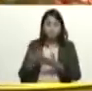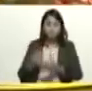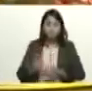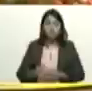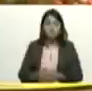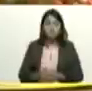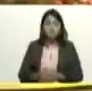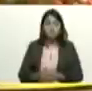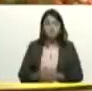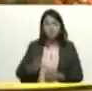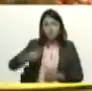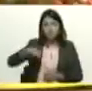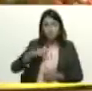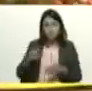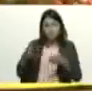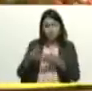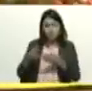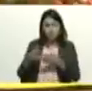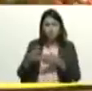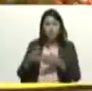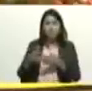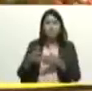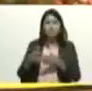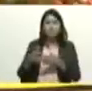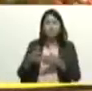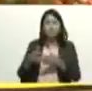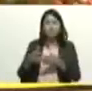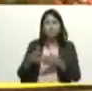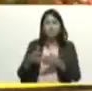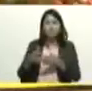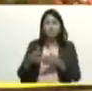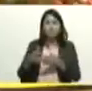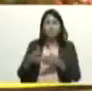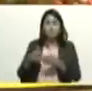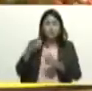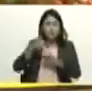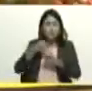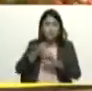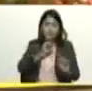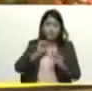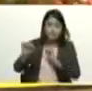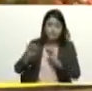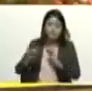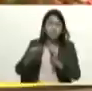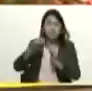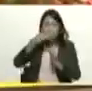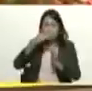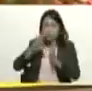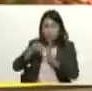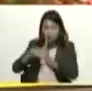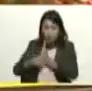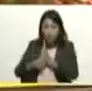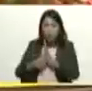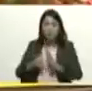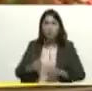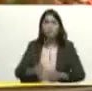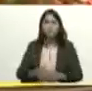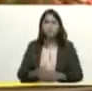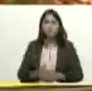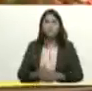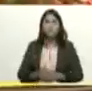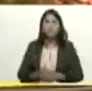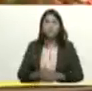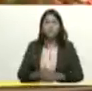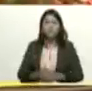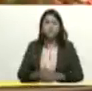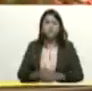este frente de batalla, especialmente contra las corruptelas, las mafias, la traición, es un